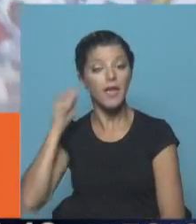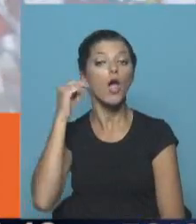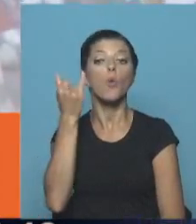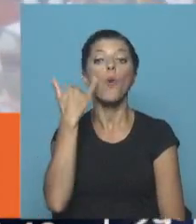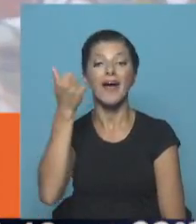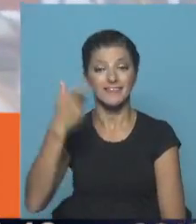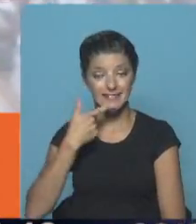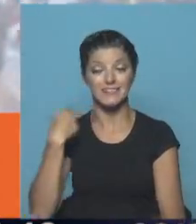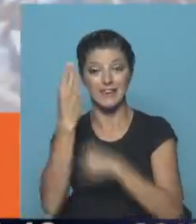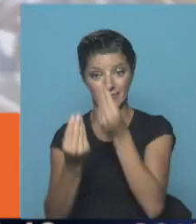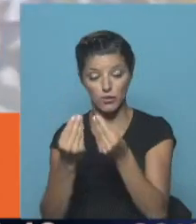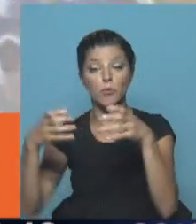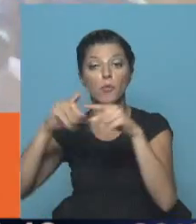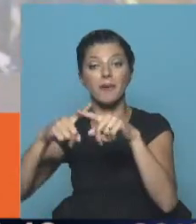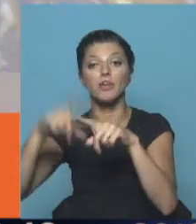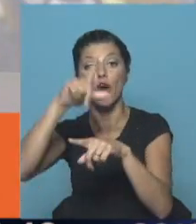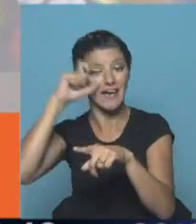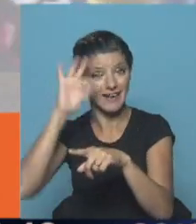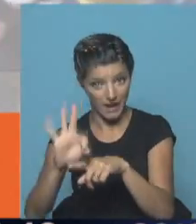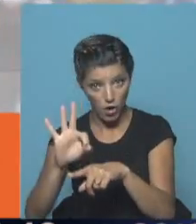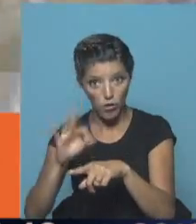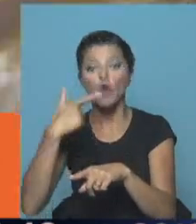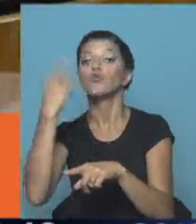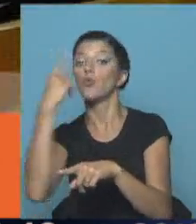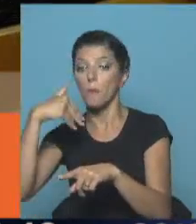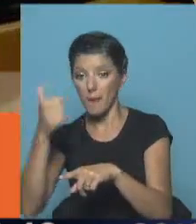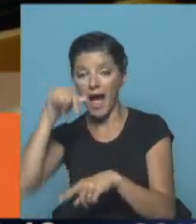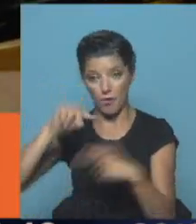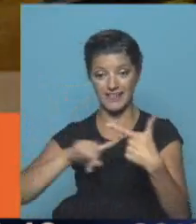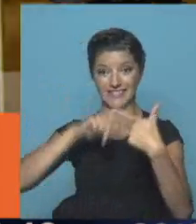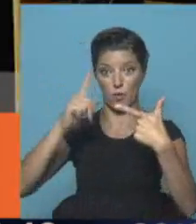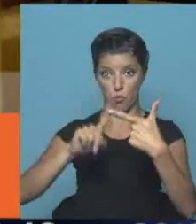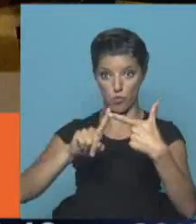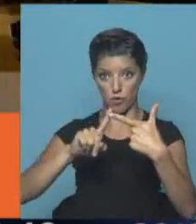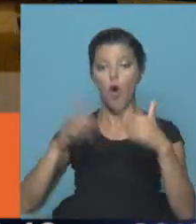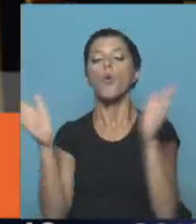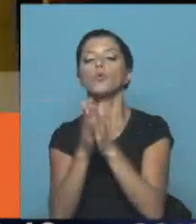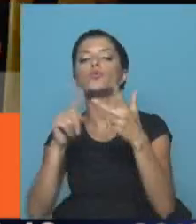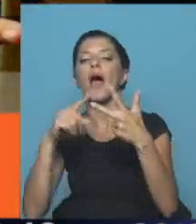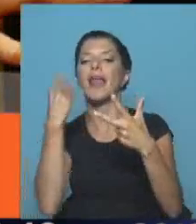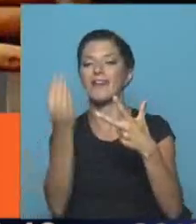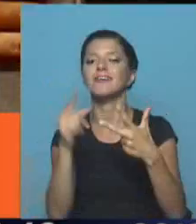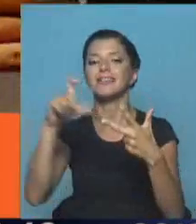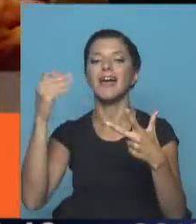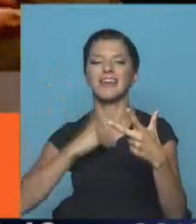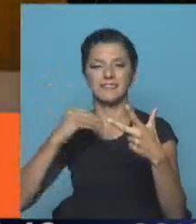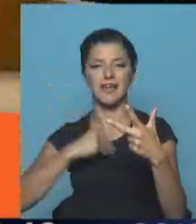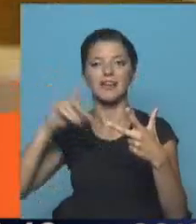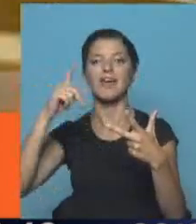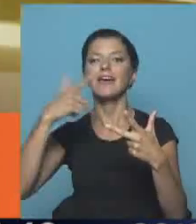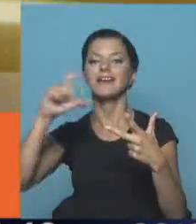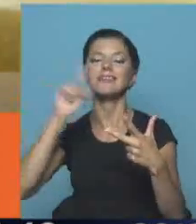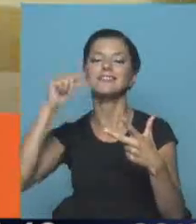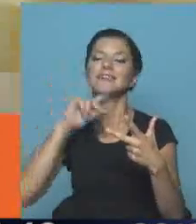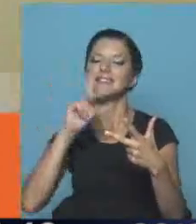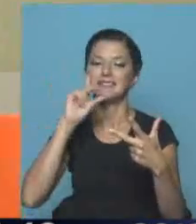por Alianza Creo, Suma, pelea el segundo puesto con la candidata social cristiana Cintia Viteri, una abogada y periodista